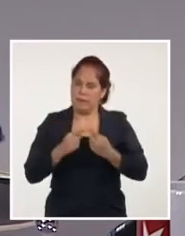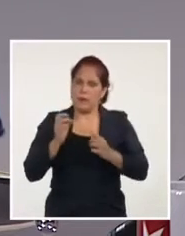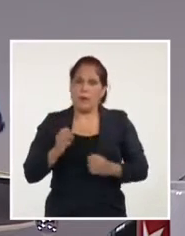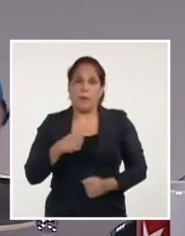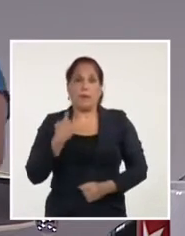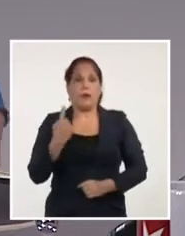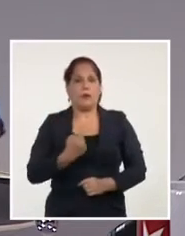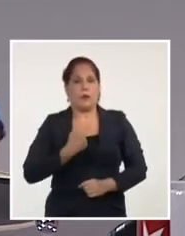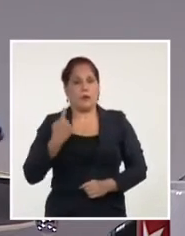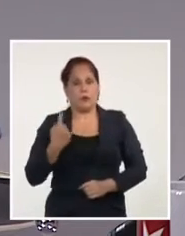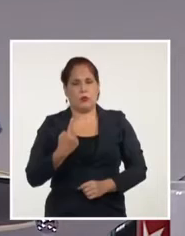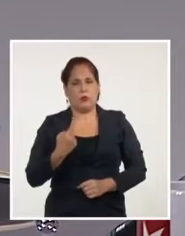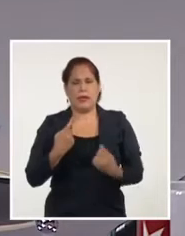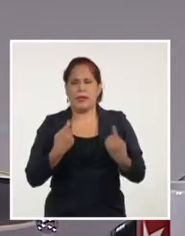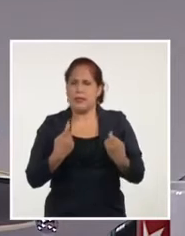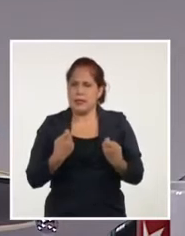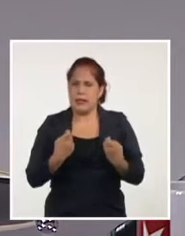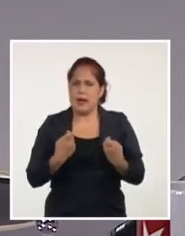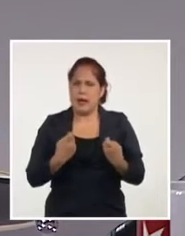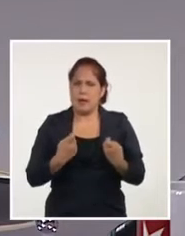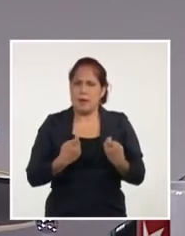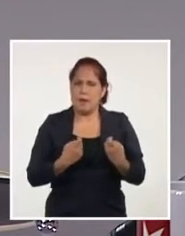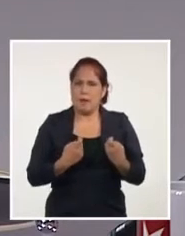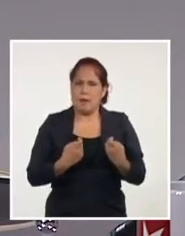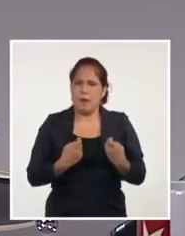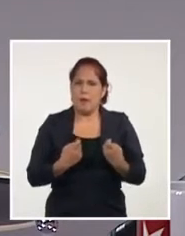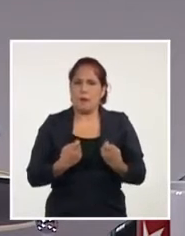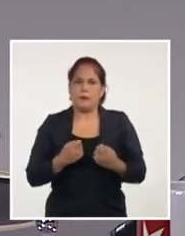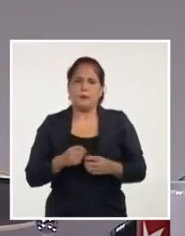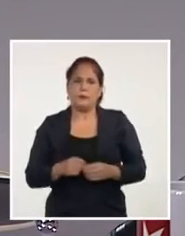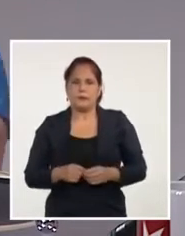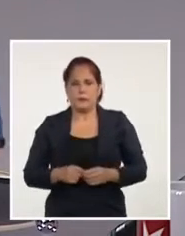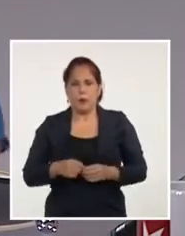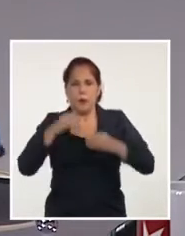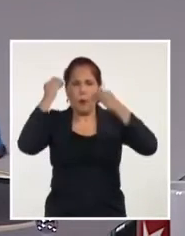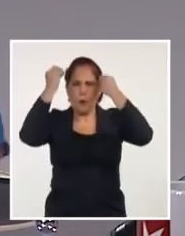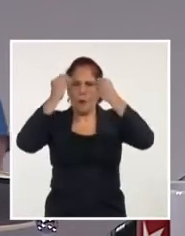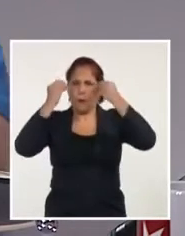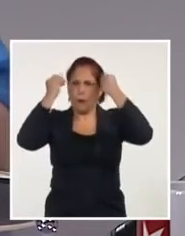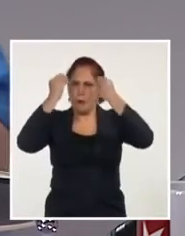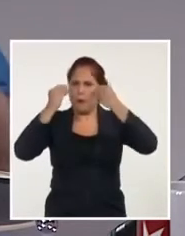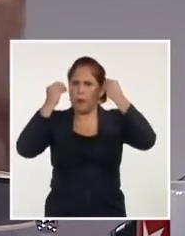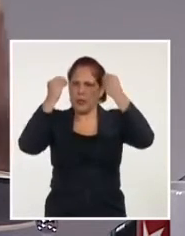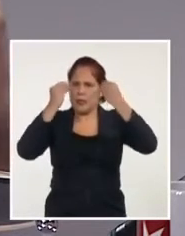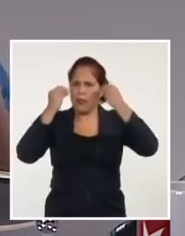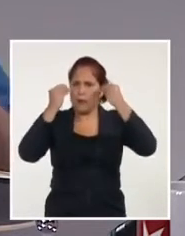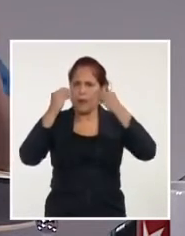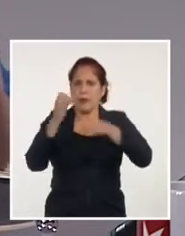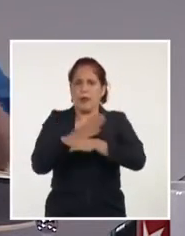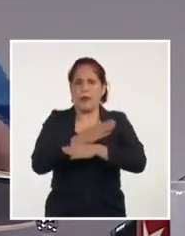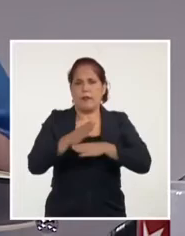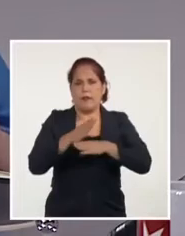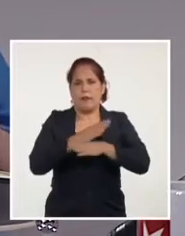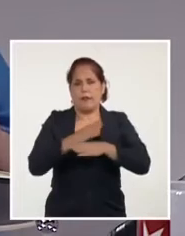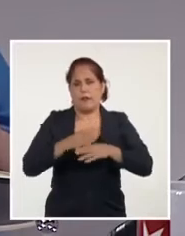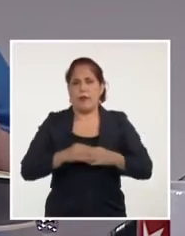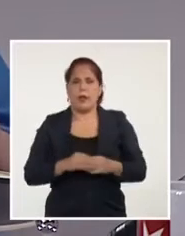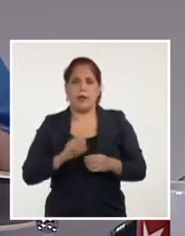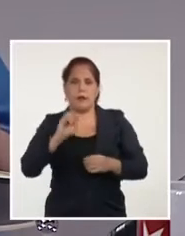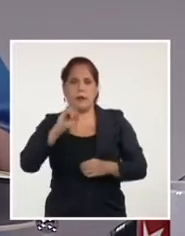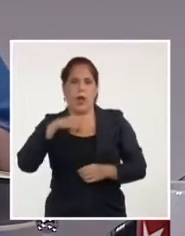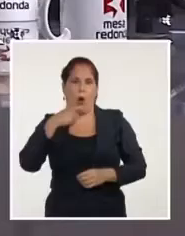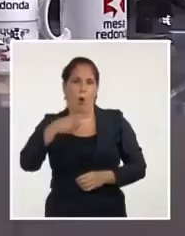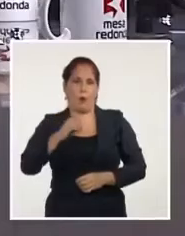necesitamos la construcción de un pensamiento crítico que, fíjate, que no es salirnos de las